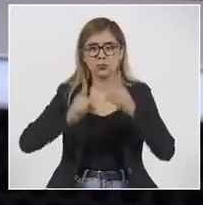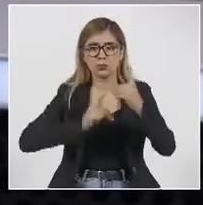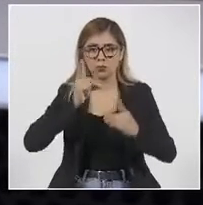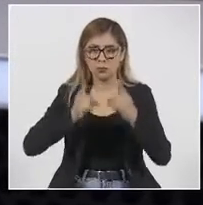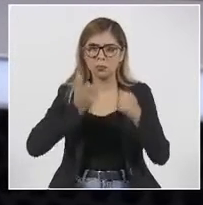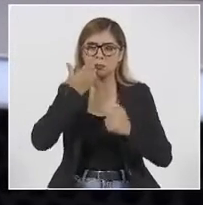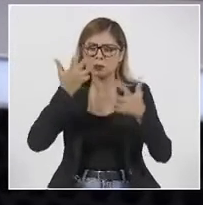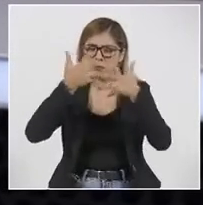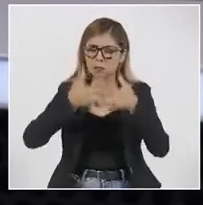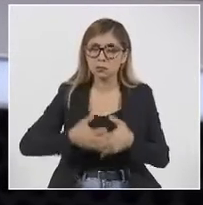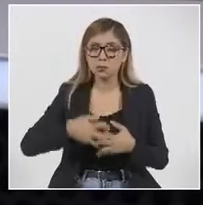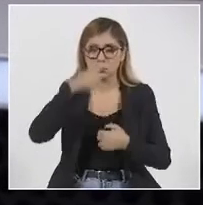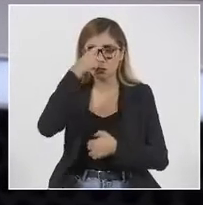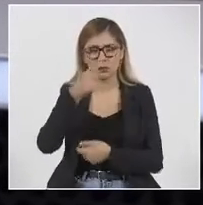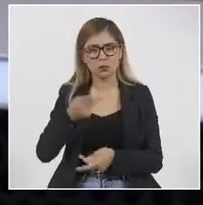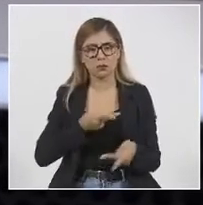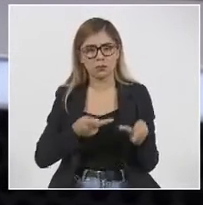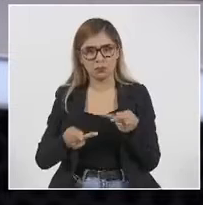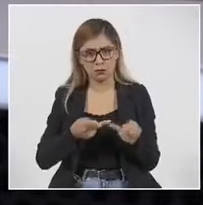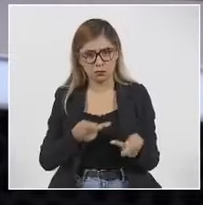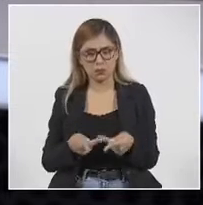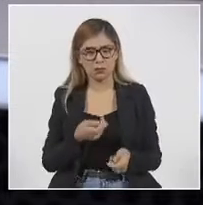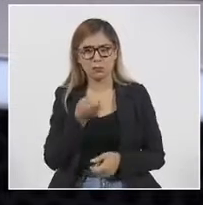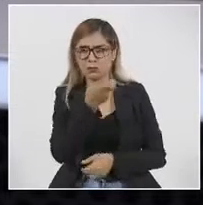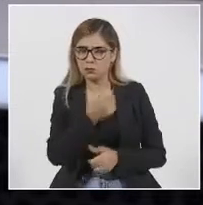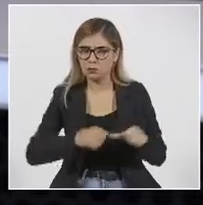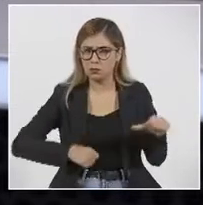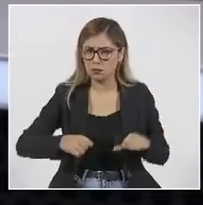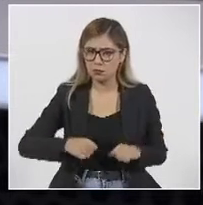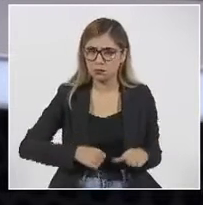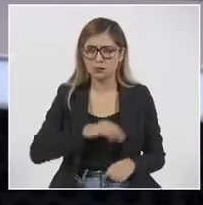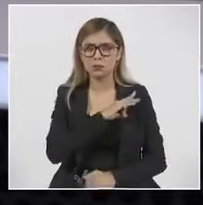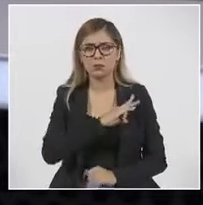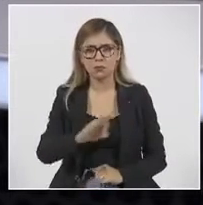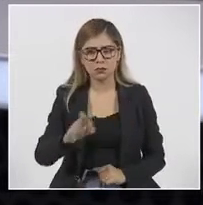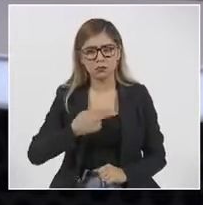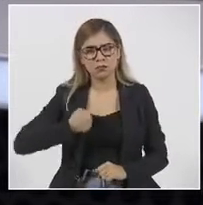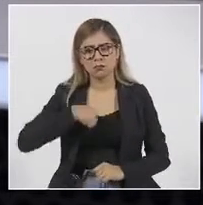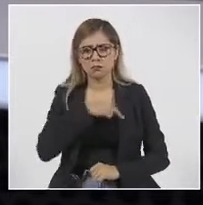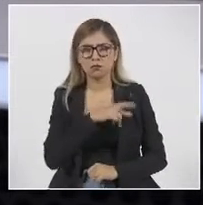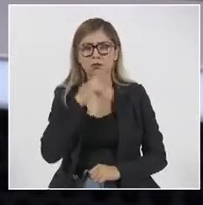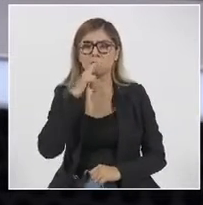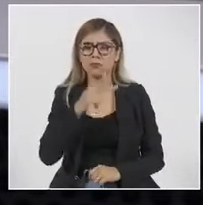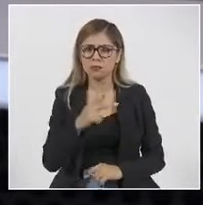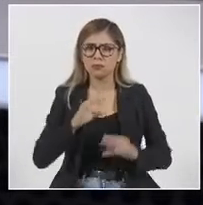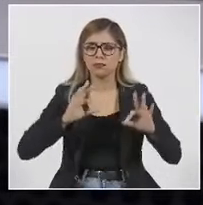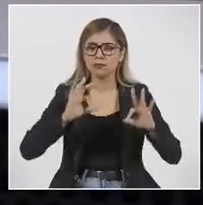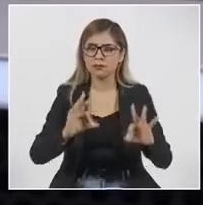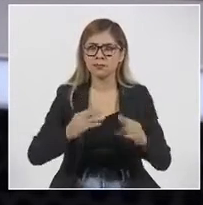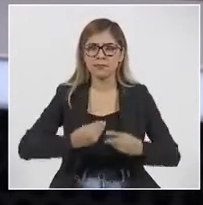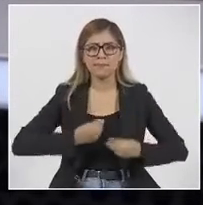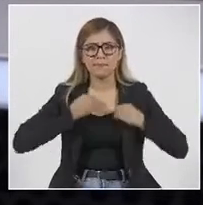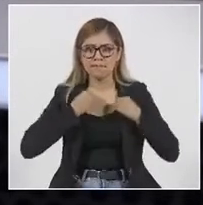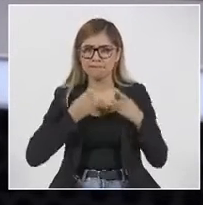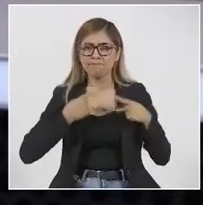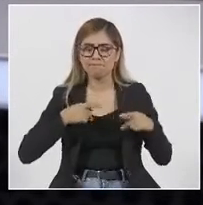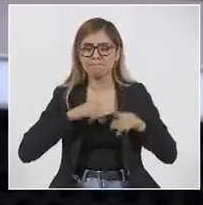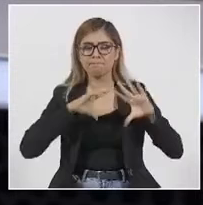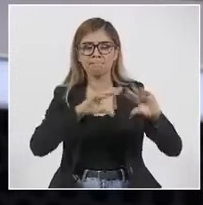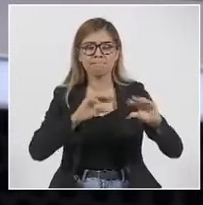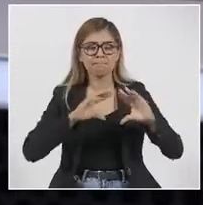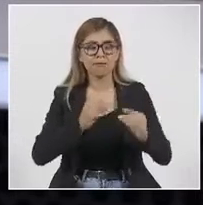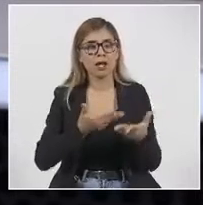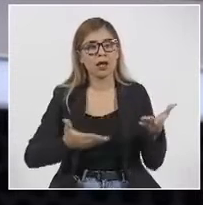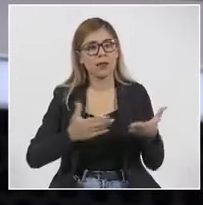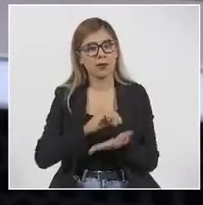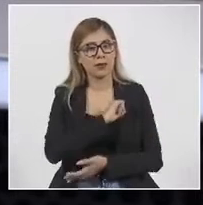formalizar o de desarrollar algunos eventos de esa naturaleza que nos permiten impactar en la calidad de vida, en la salud física, pero fundamentalmente ahora en la